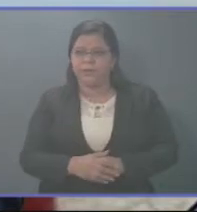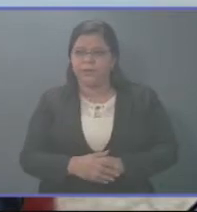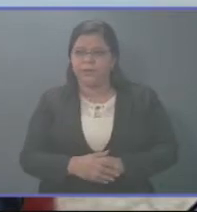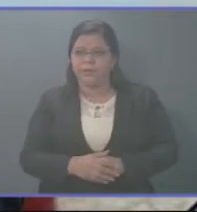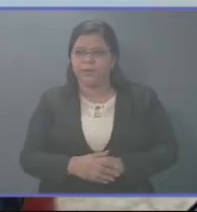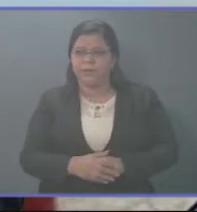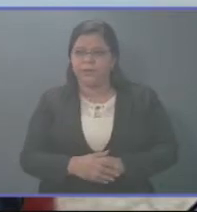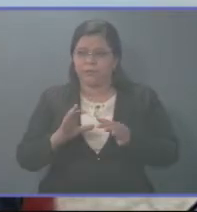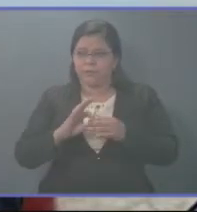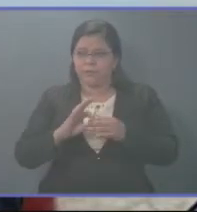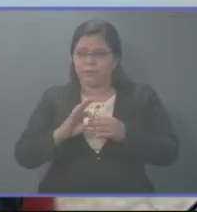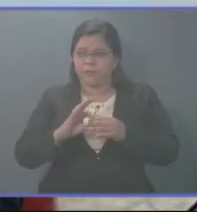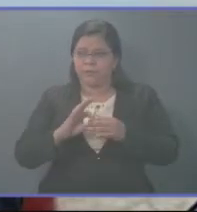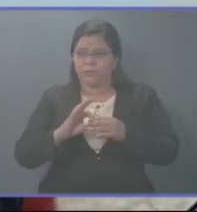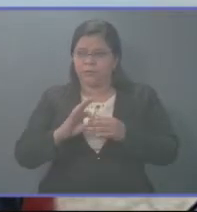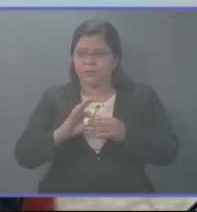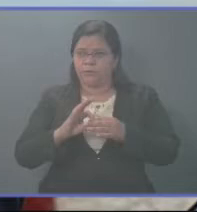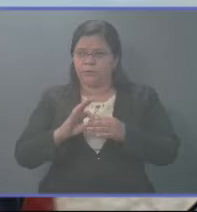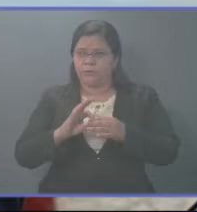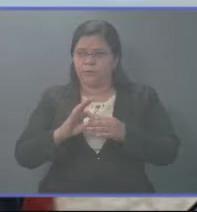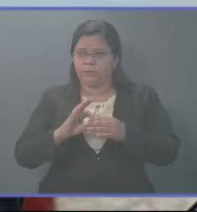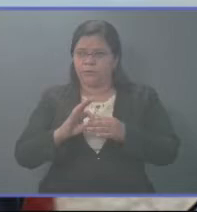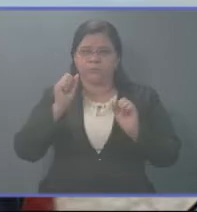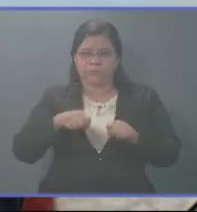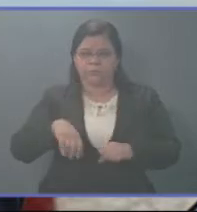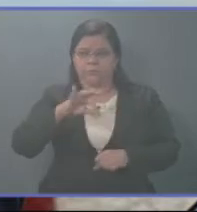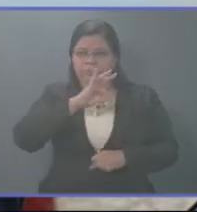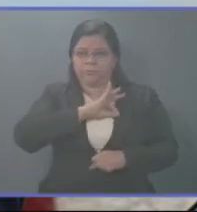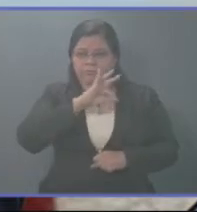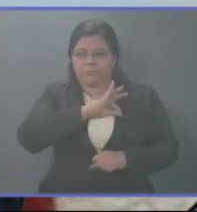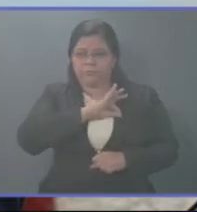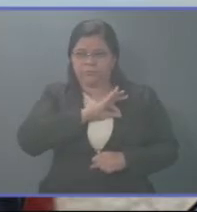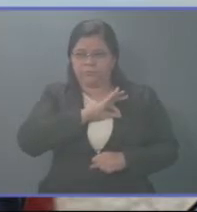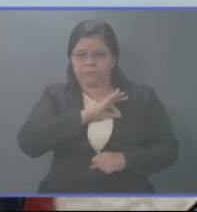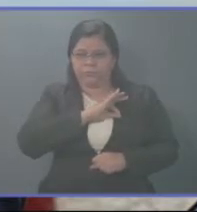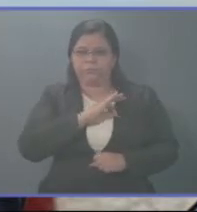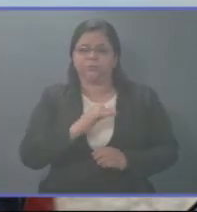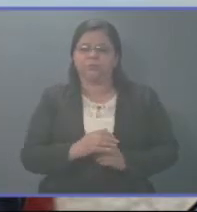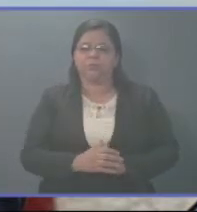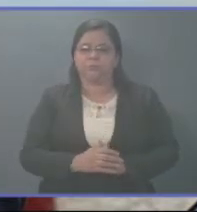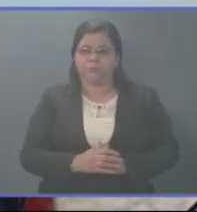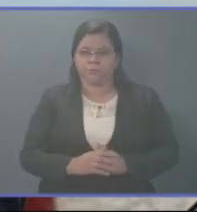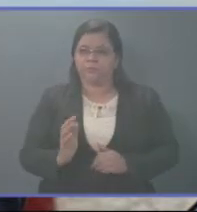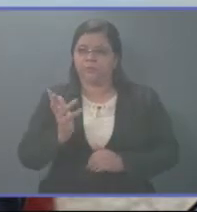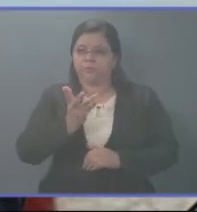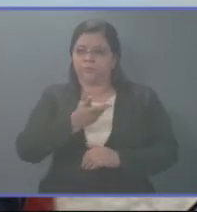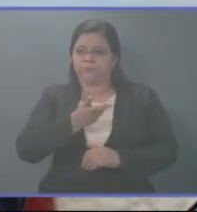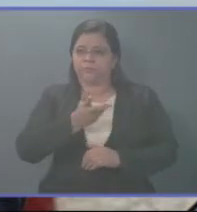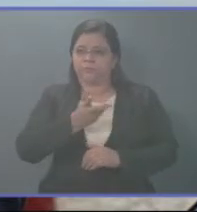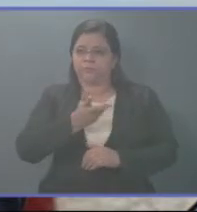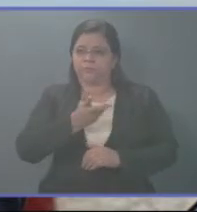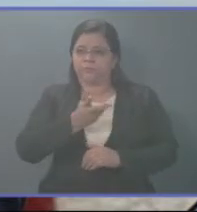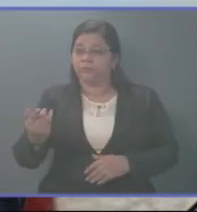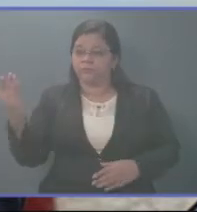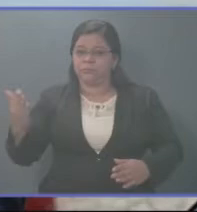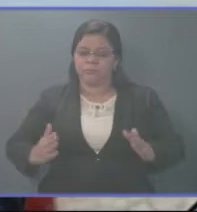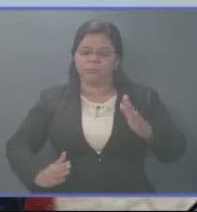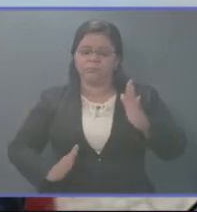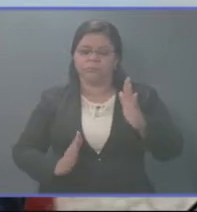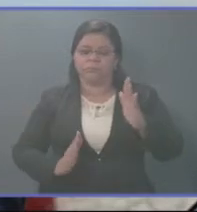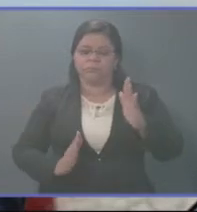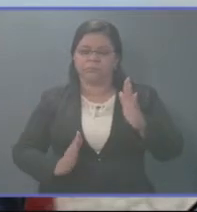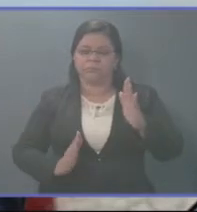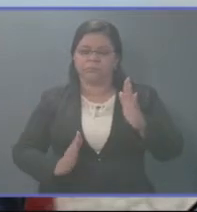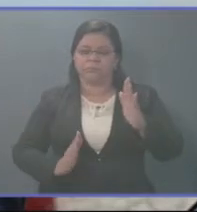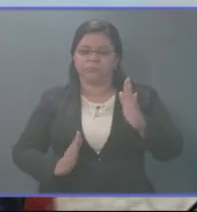único fin y objetivo de beneficiar a los docentes. Pero encontramos una barrera, encontramos un